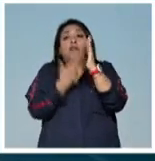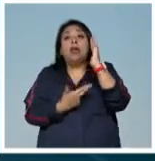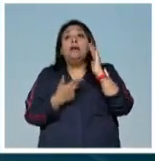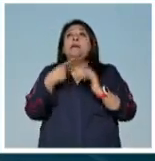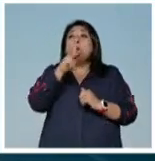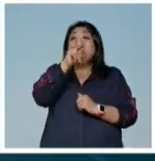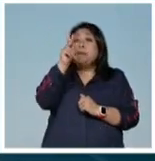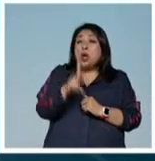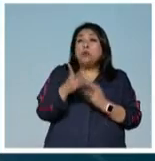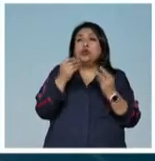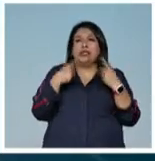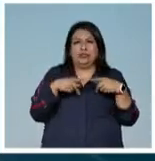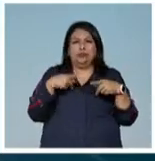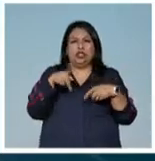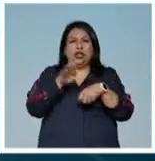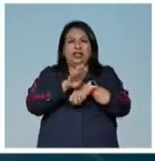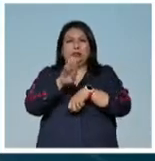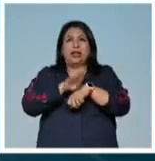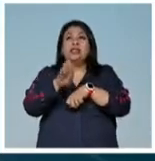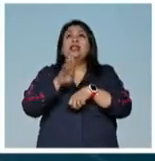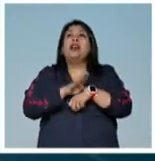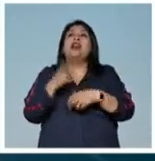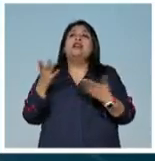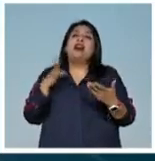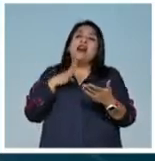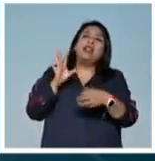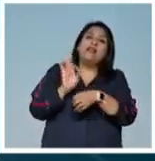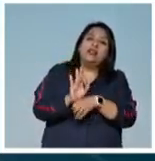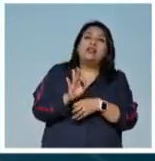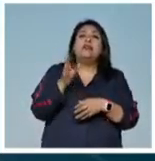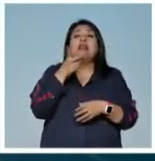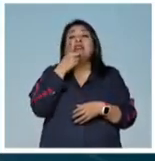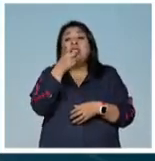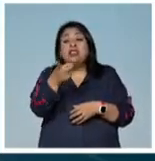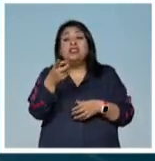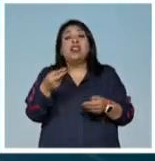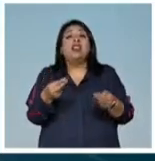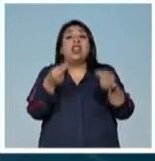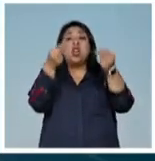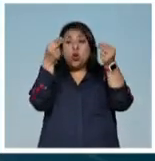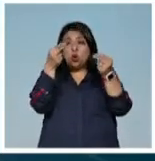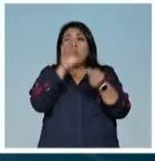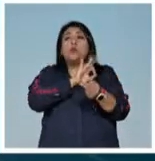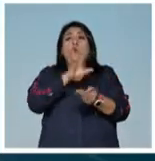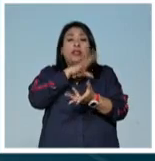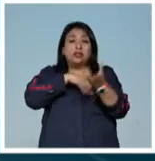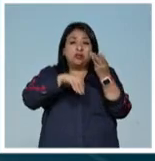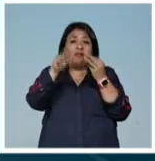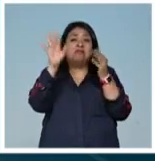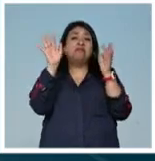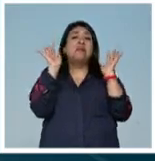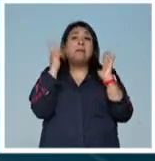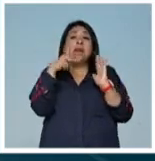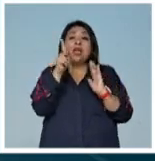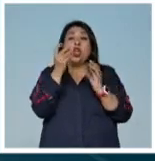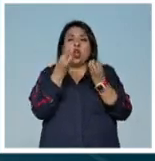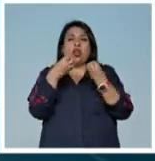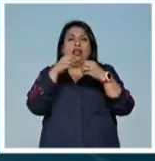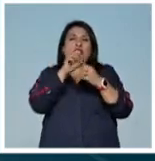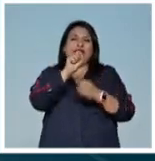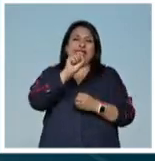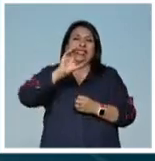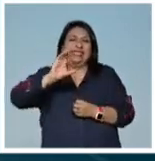que muchos agricultores brasileños están a la defensiva y argumentan que sus negocios son sostenibles, aunque organizaciones de la